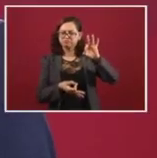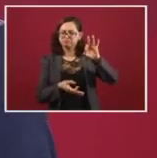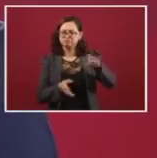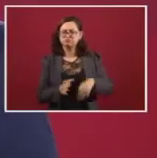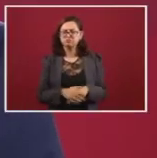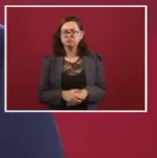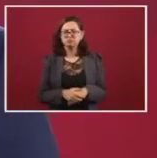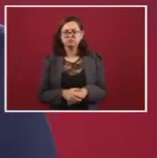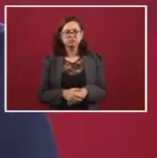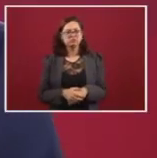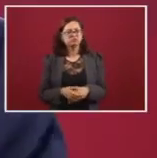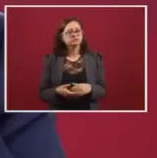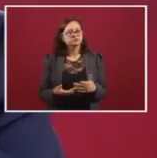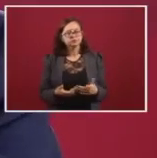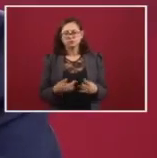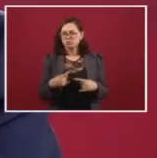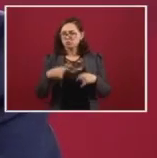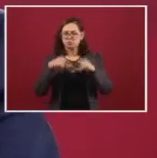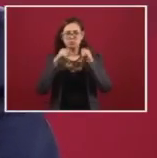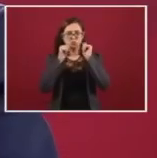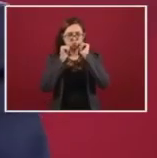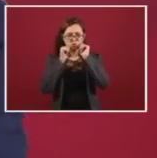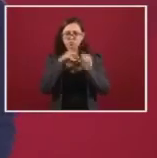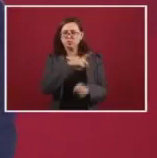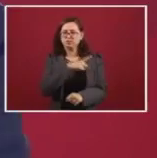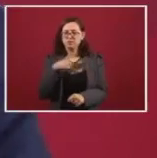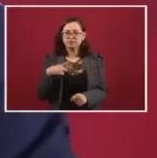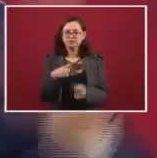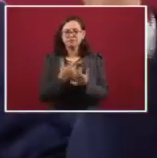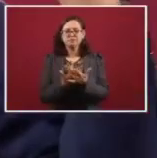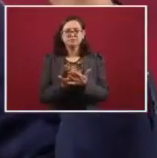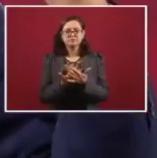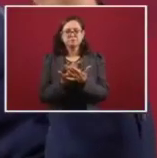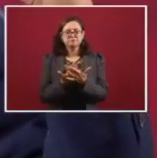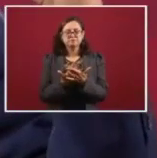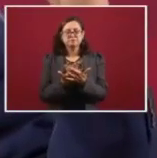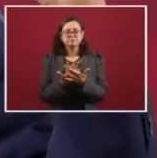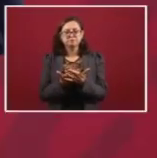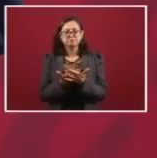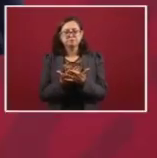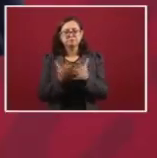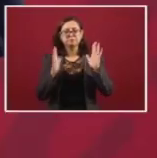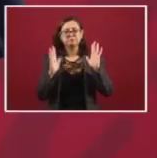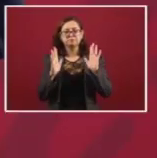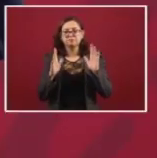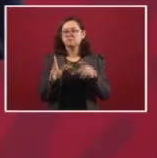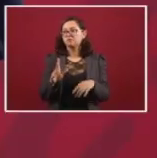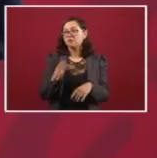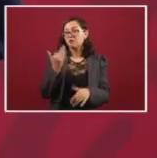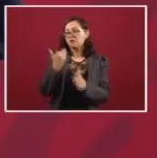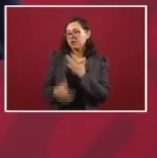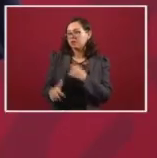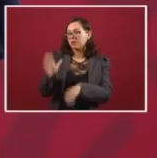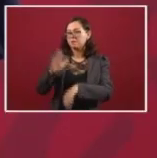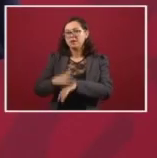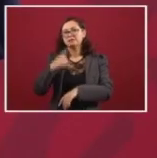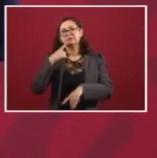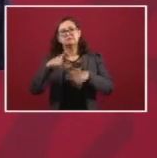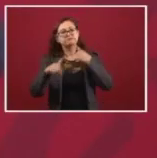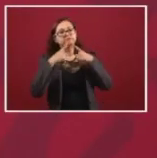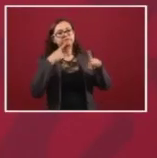De todas maneras hay que esperar, porque quién sabe cuántos amparos más,